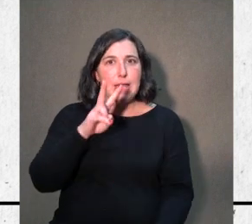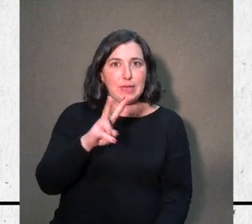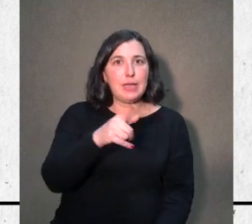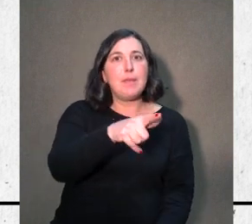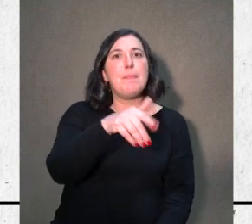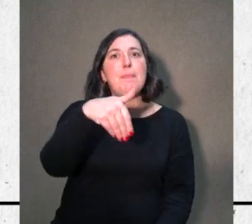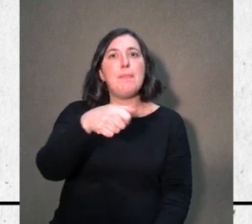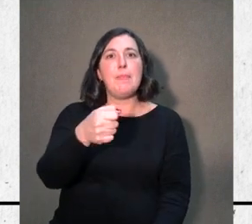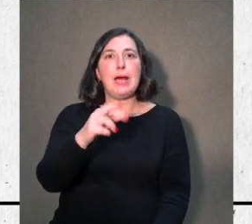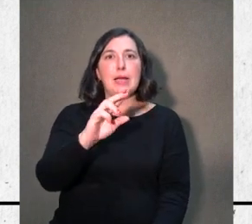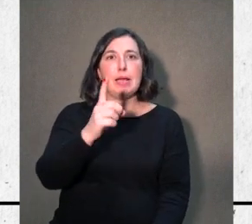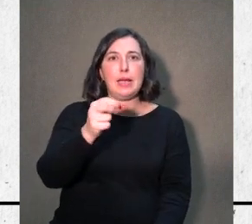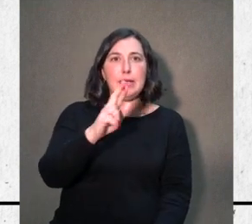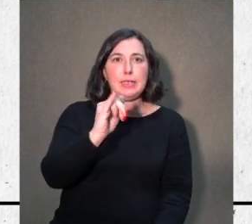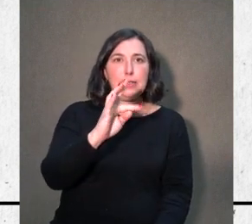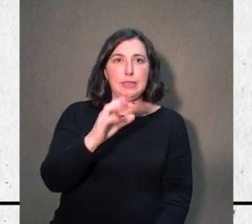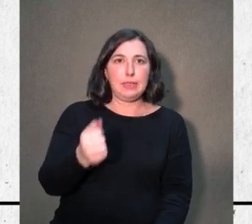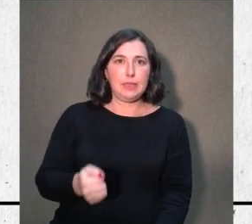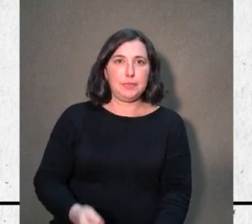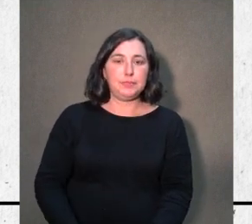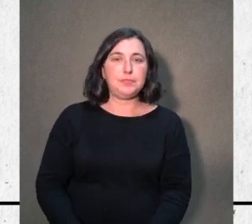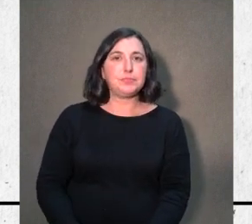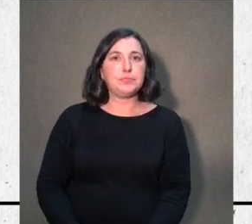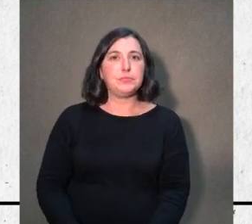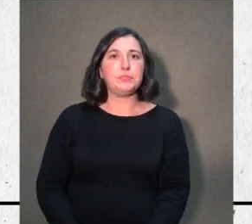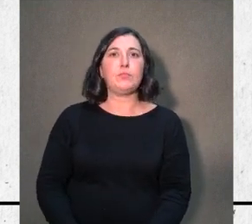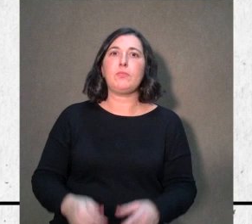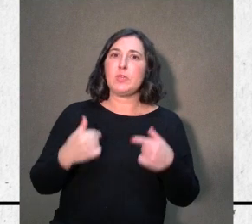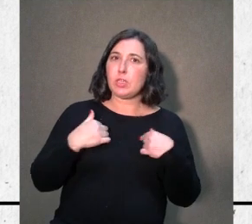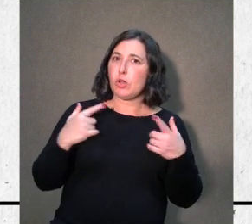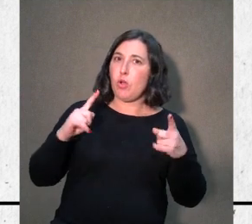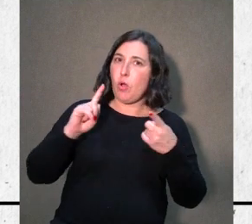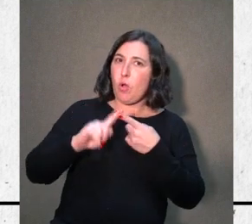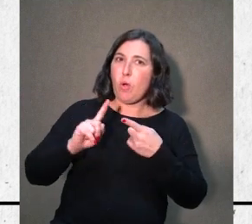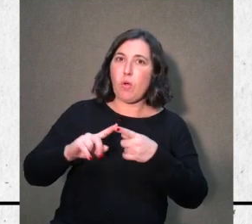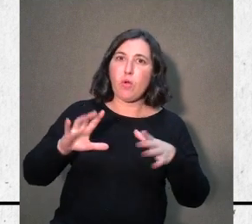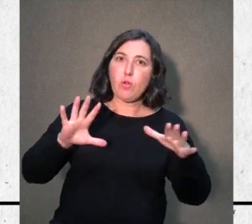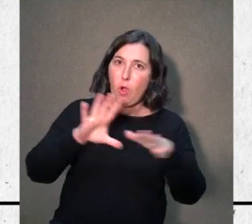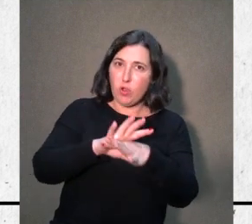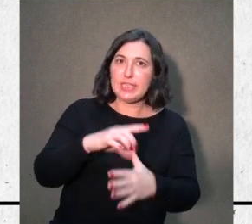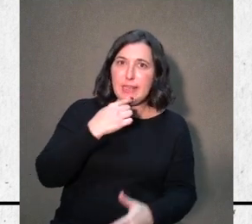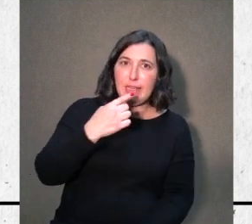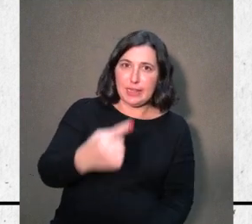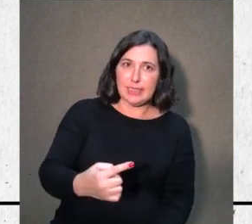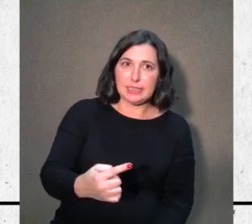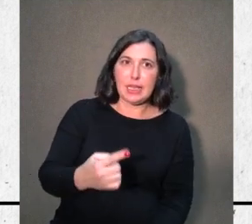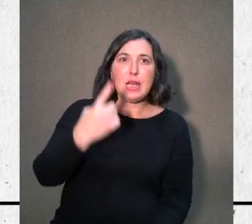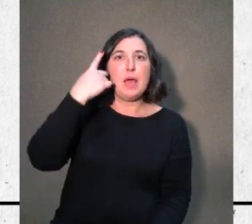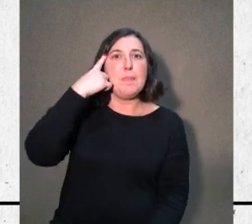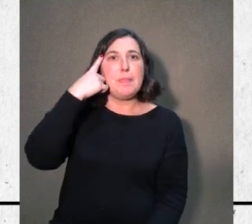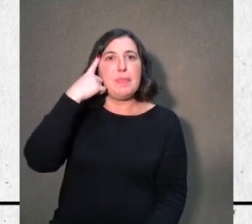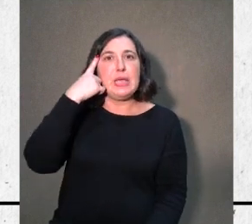Sí, coincido con lo que vienen diciendo. Pienso que en cuanto a qué disciplina cada